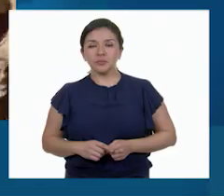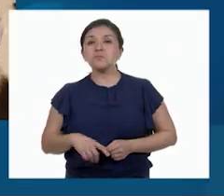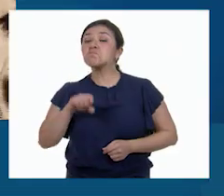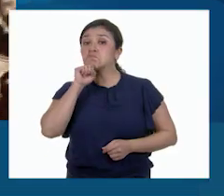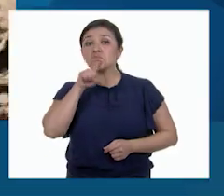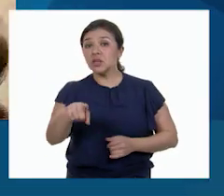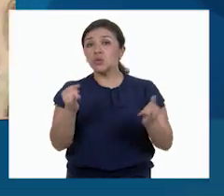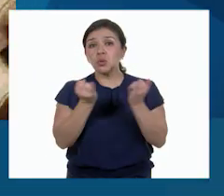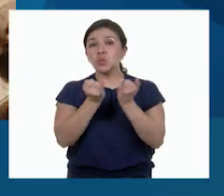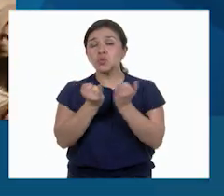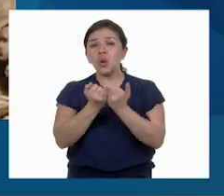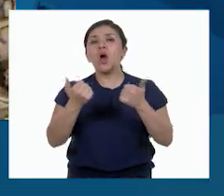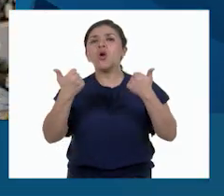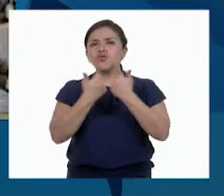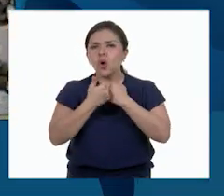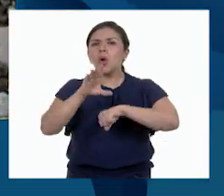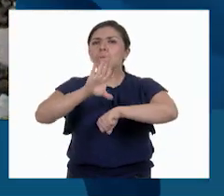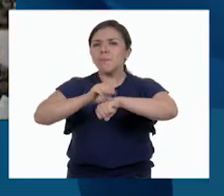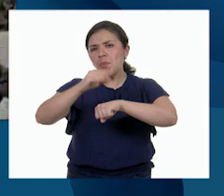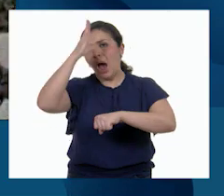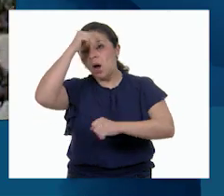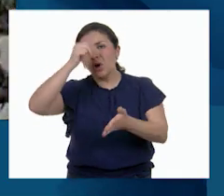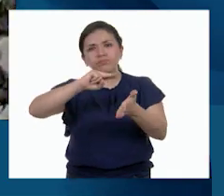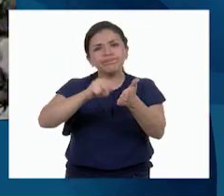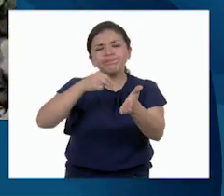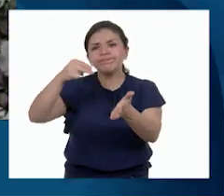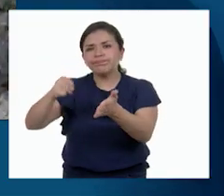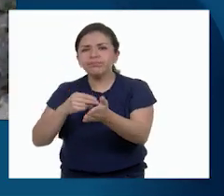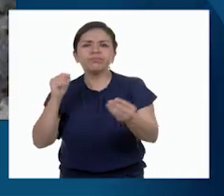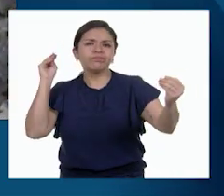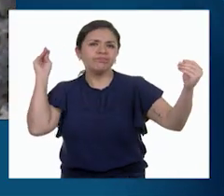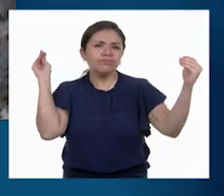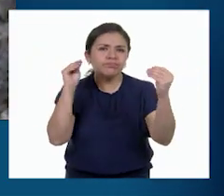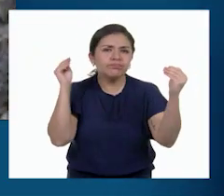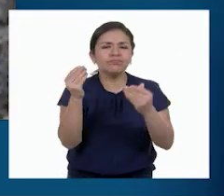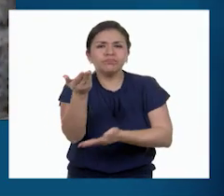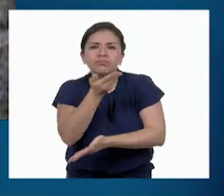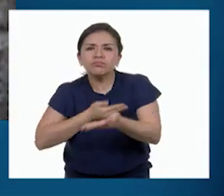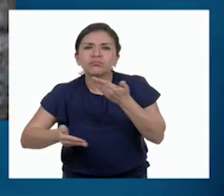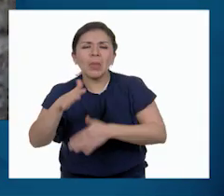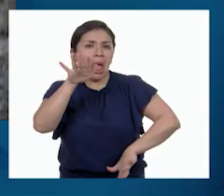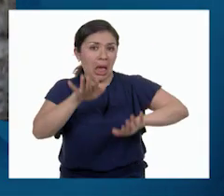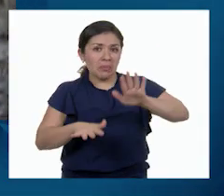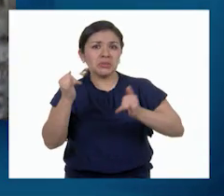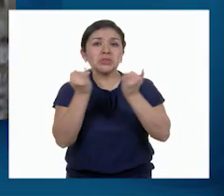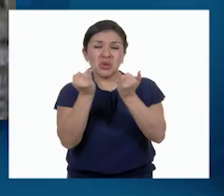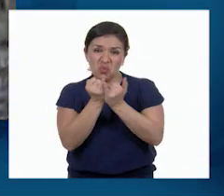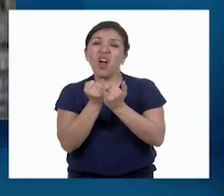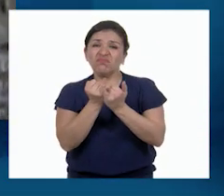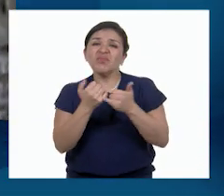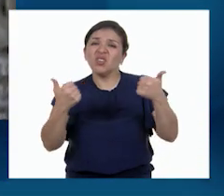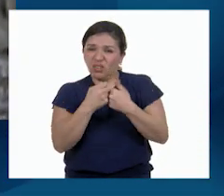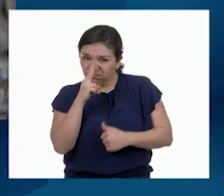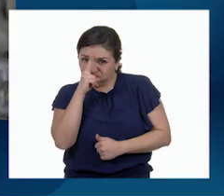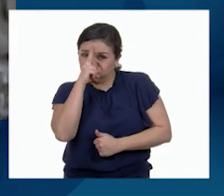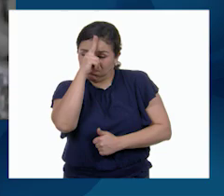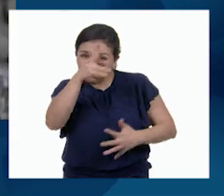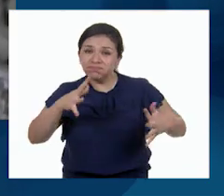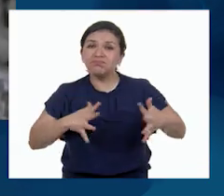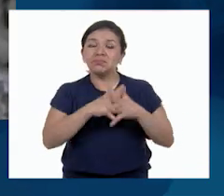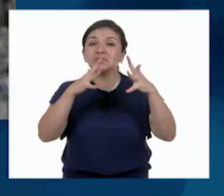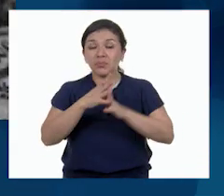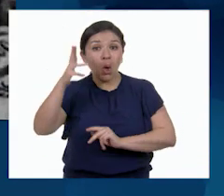Forma, por medio de concesiones políticas, buenos negocios y en algunos casos por la fuerza de las armas,